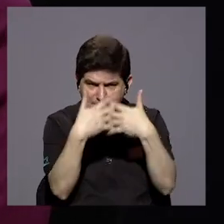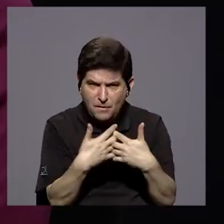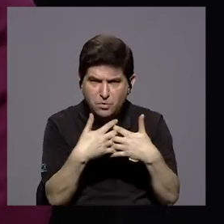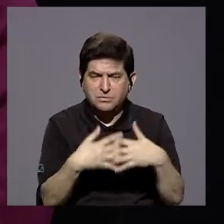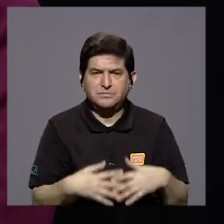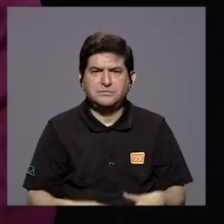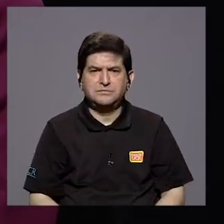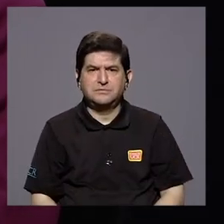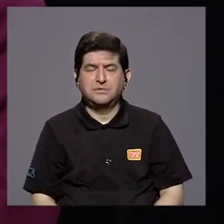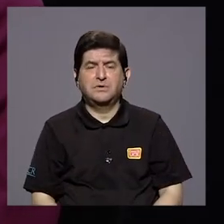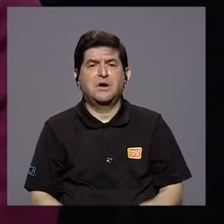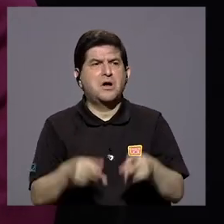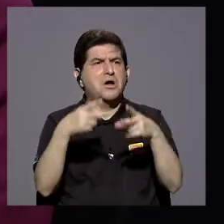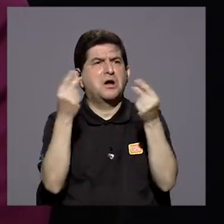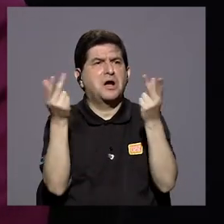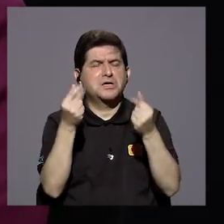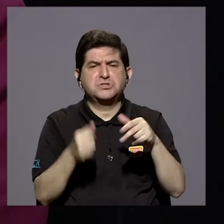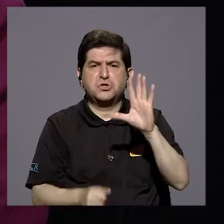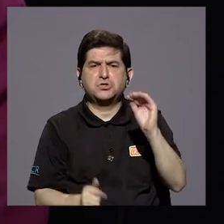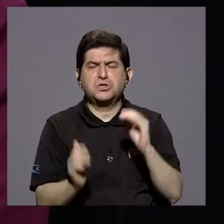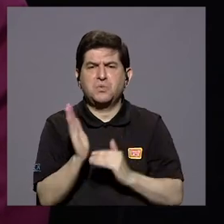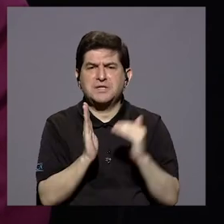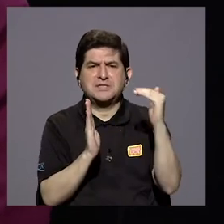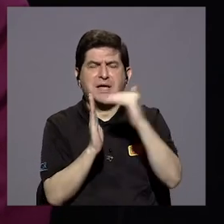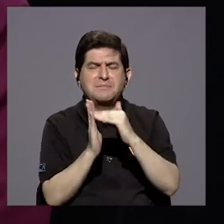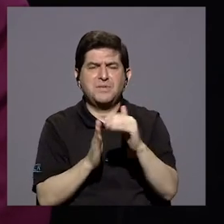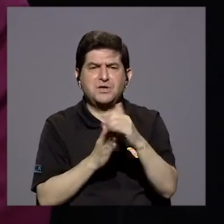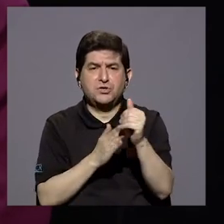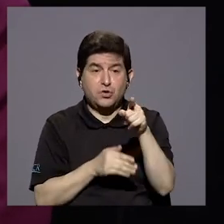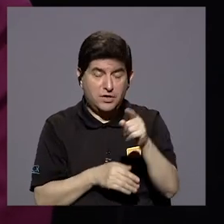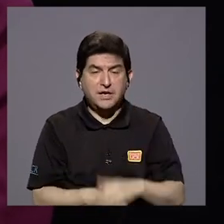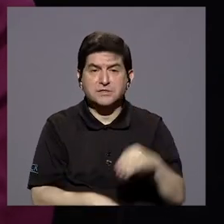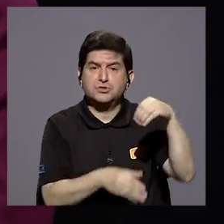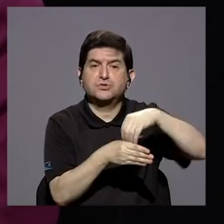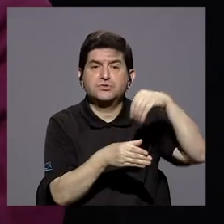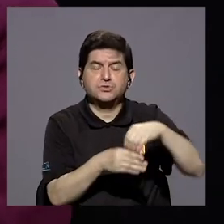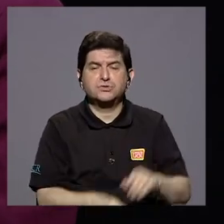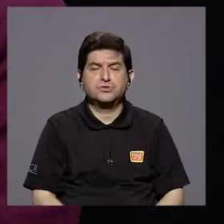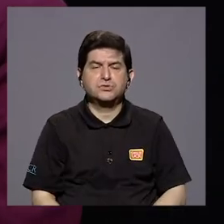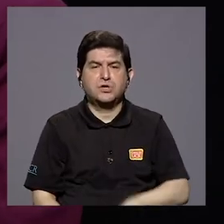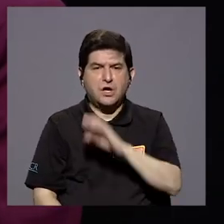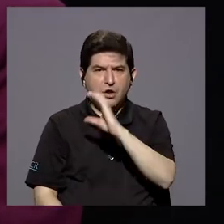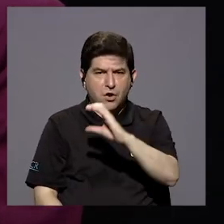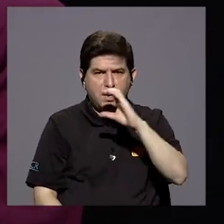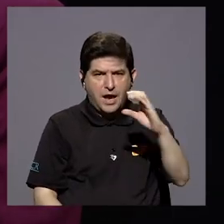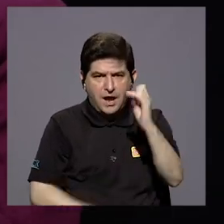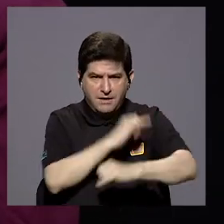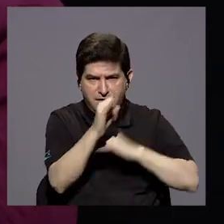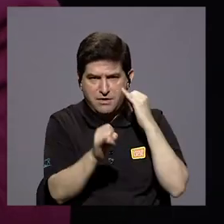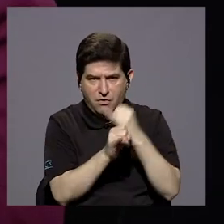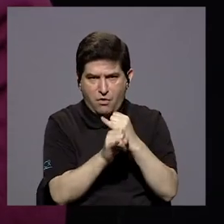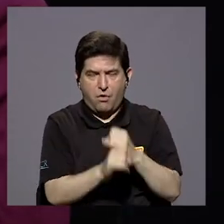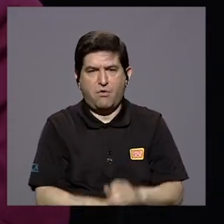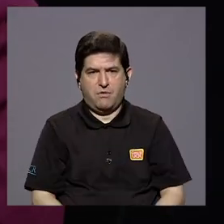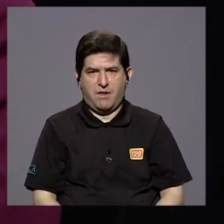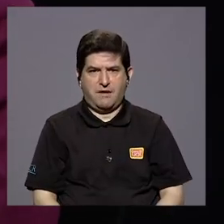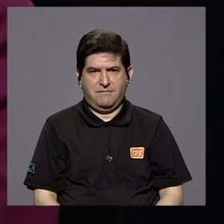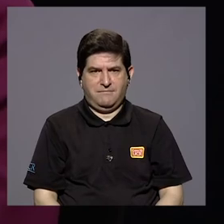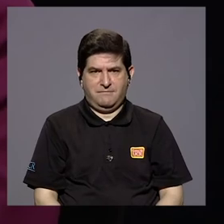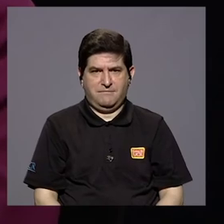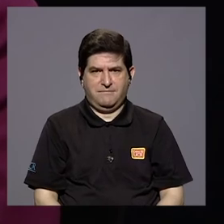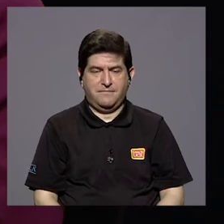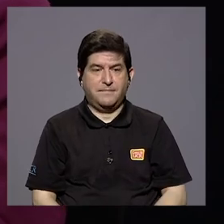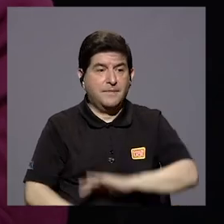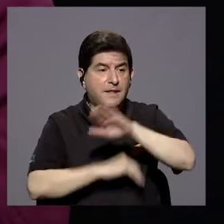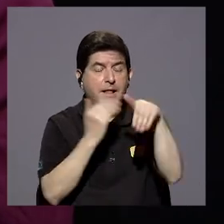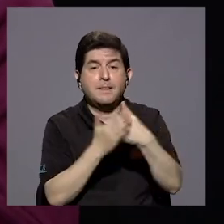empresas gastó 50 millones de dólares en esa inversión. Y la Coca-Cola Internacional, lo que hace es la base de la